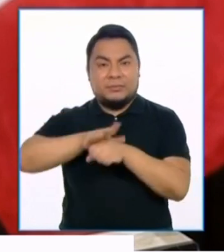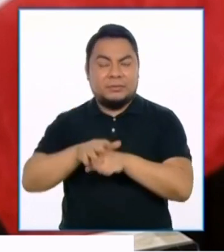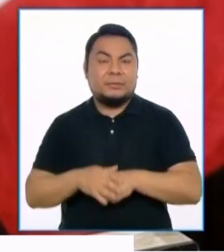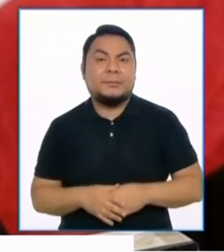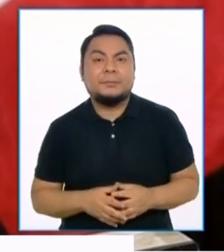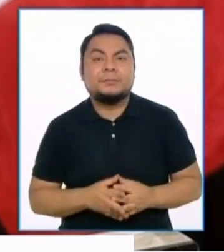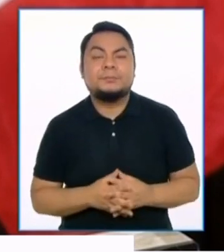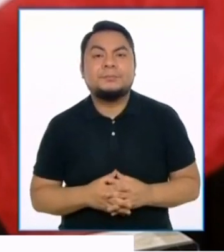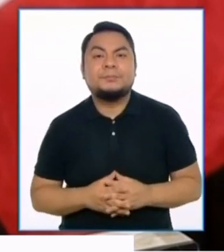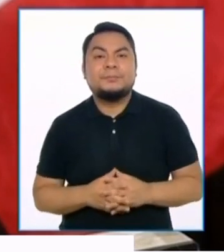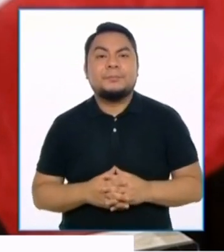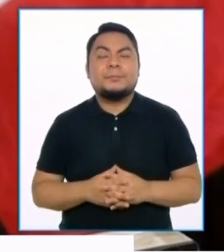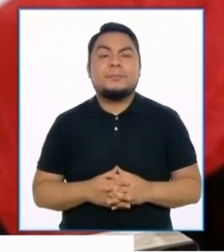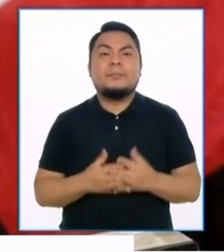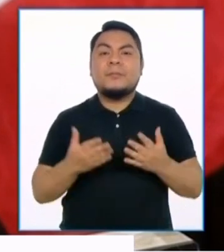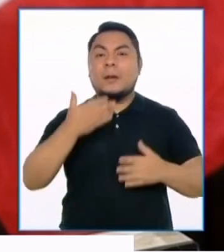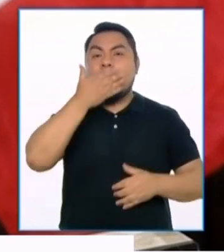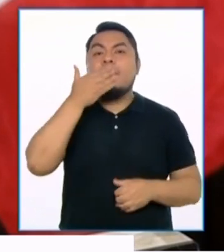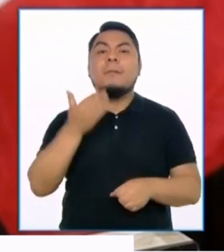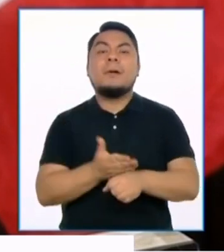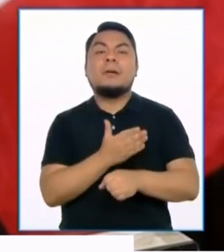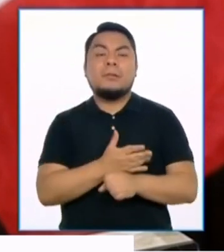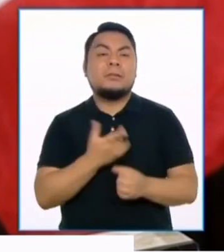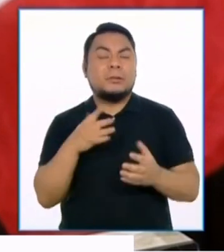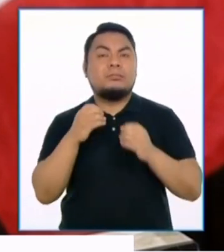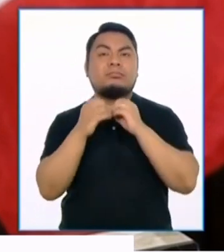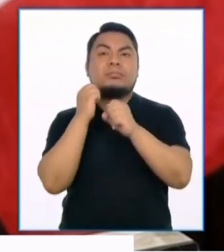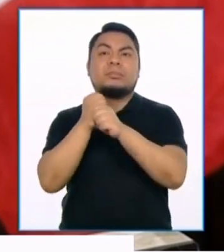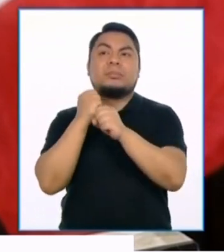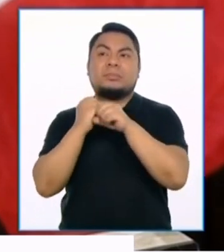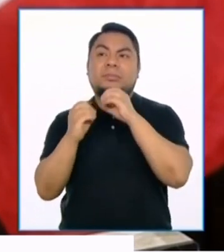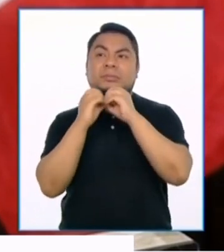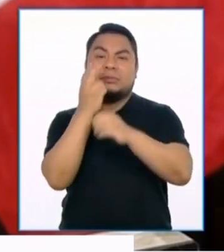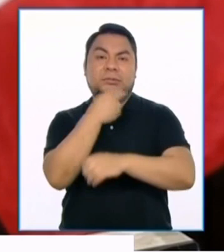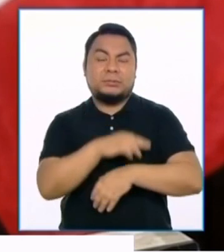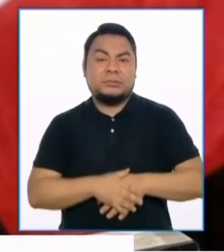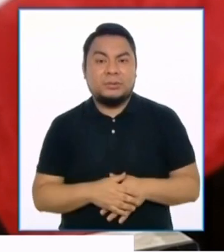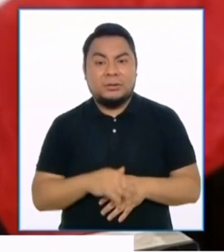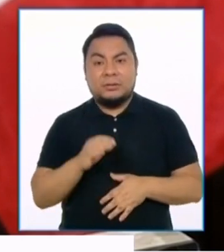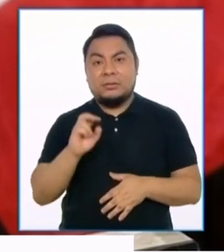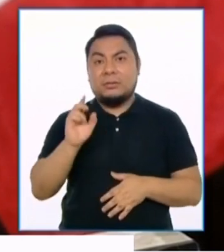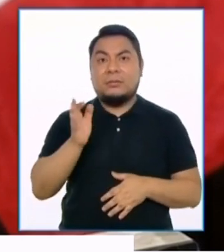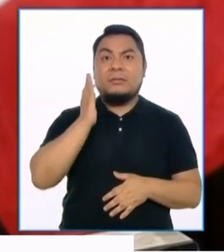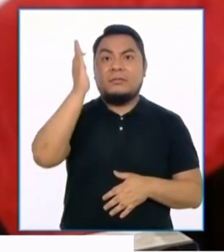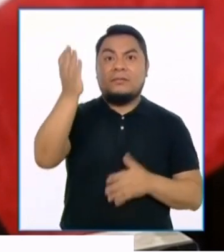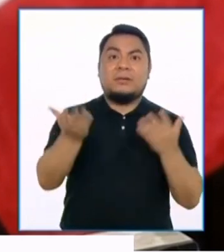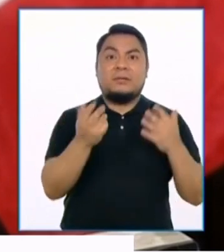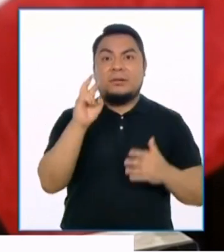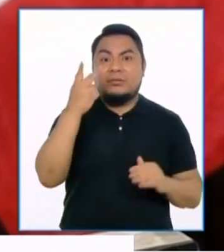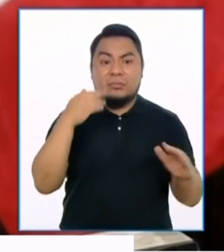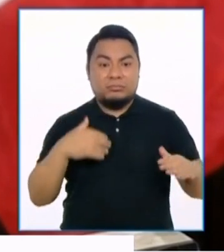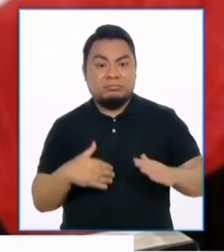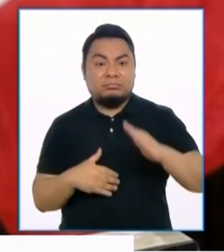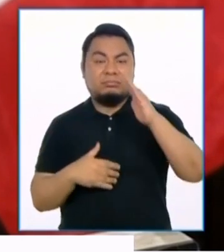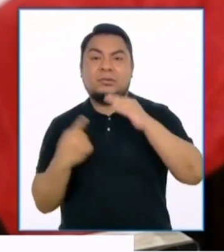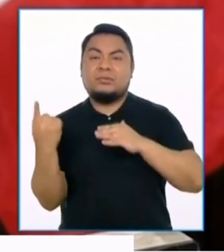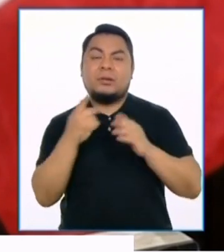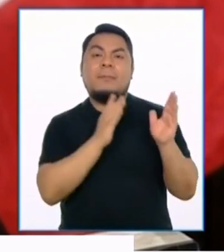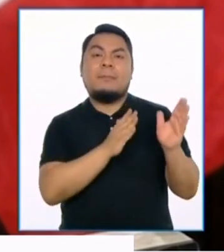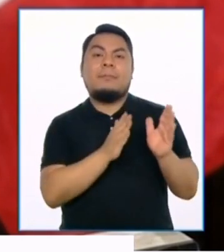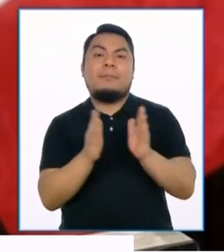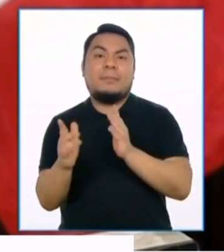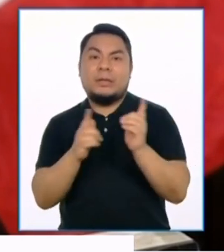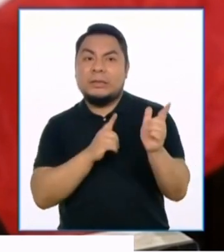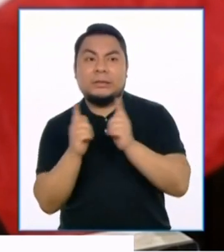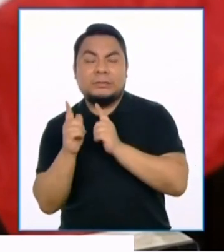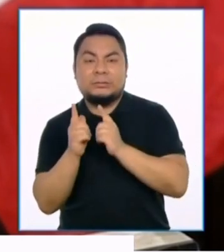pandemia, ¿no? Y mejorar la capacidad de respuesta, ¿no? Si hay una segunda ola, tenemos que estar preparados. Para